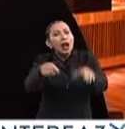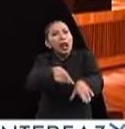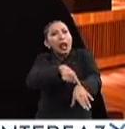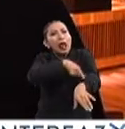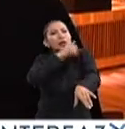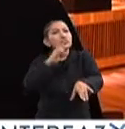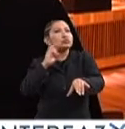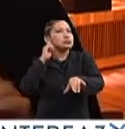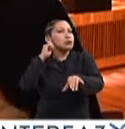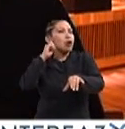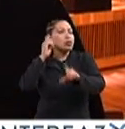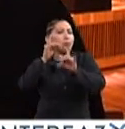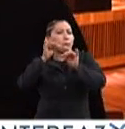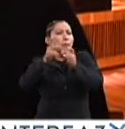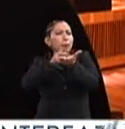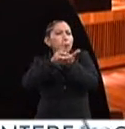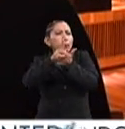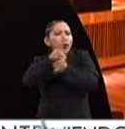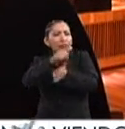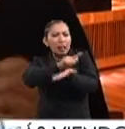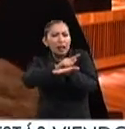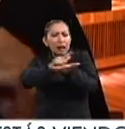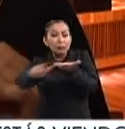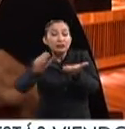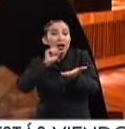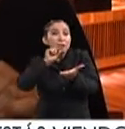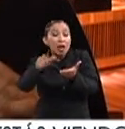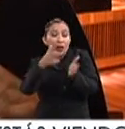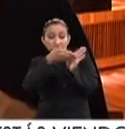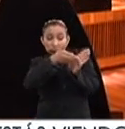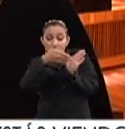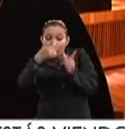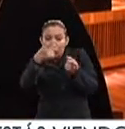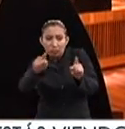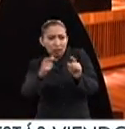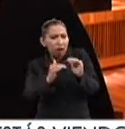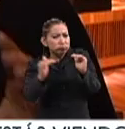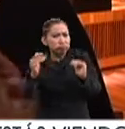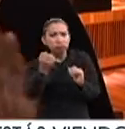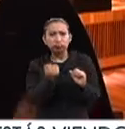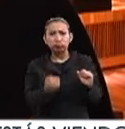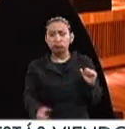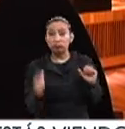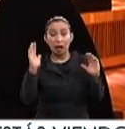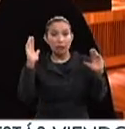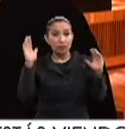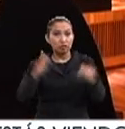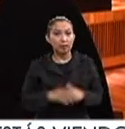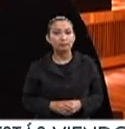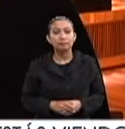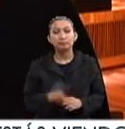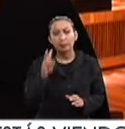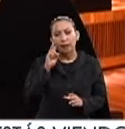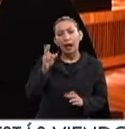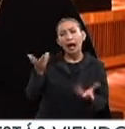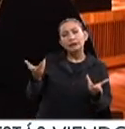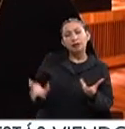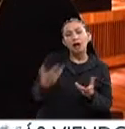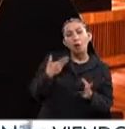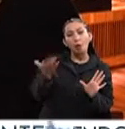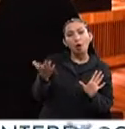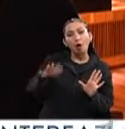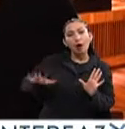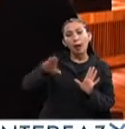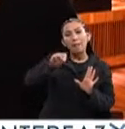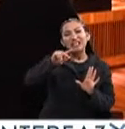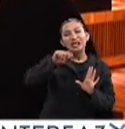y de sonidos puros. Además maneja el repertorio de una manera también extraordinaria. Lo que vamos a hacer, que es de